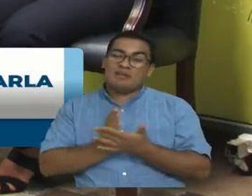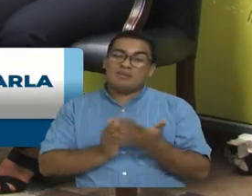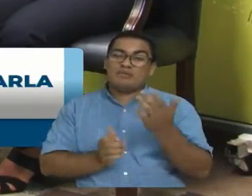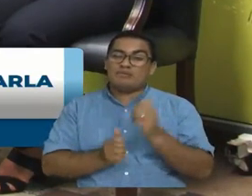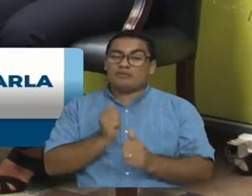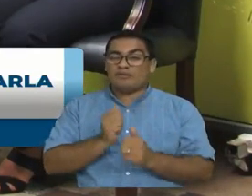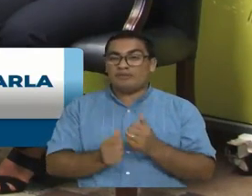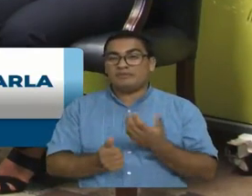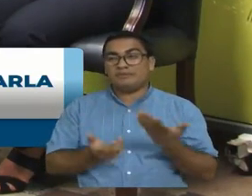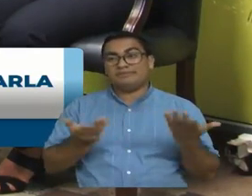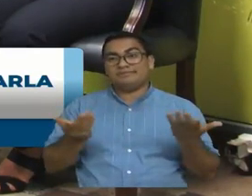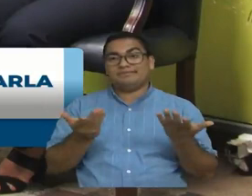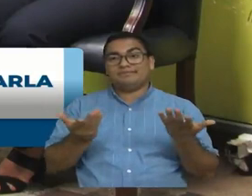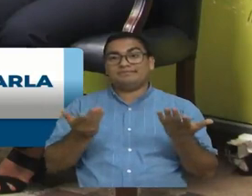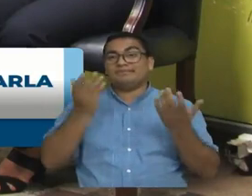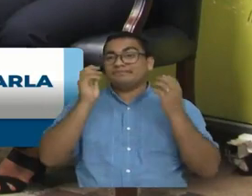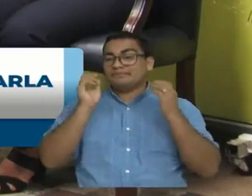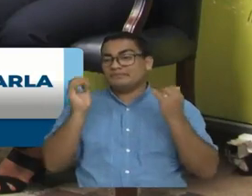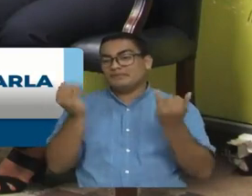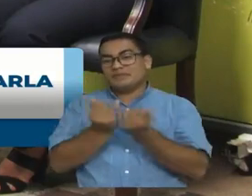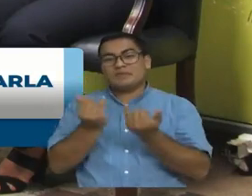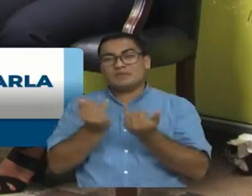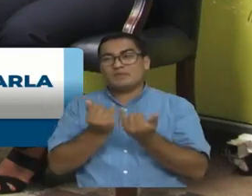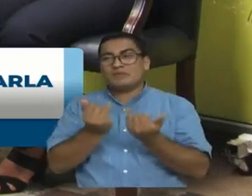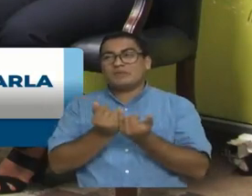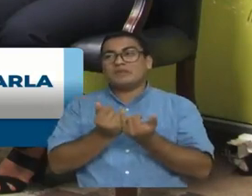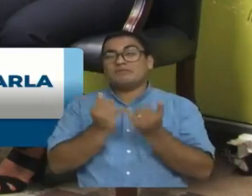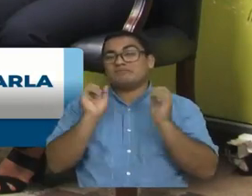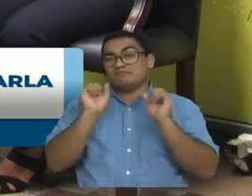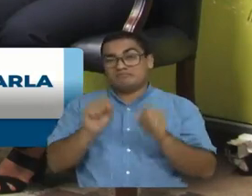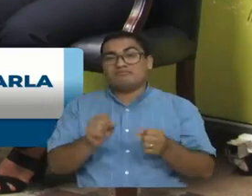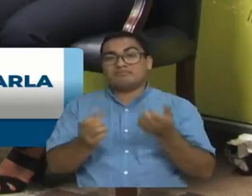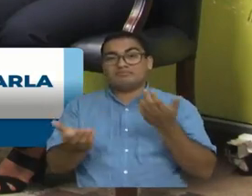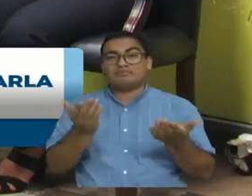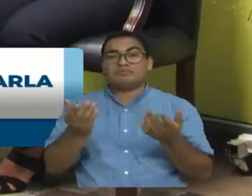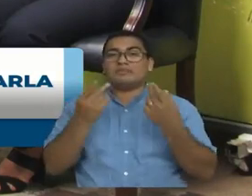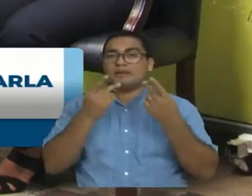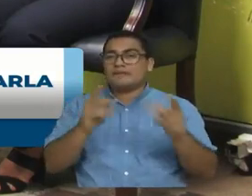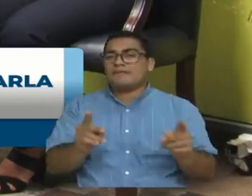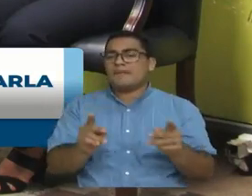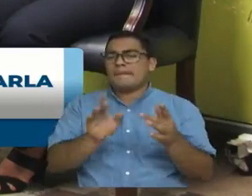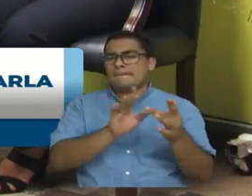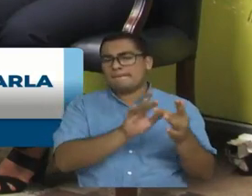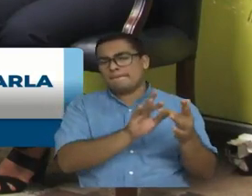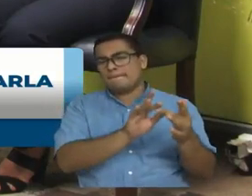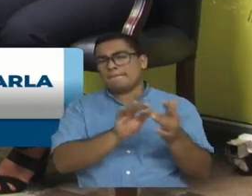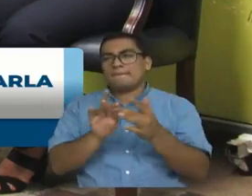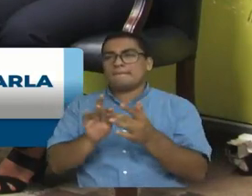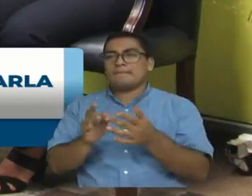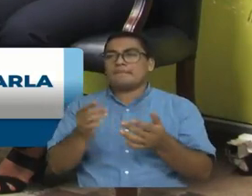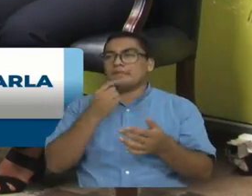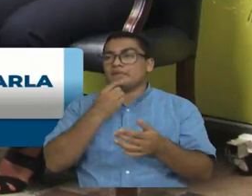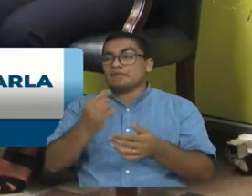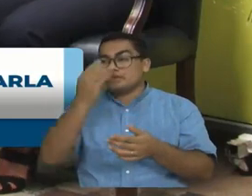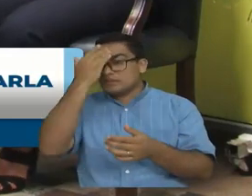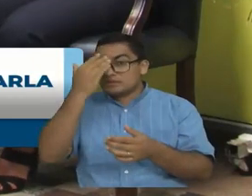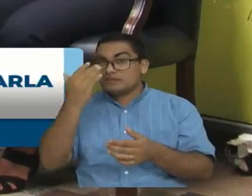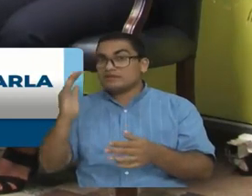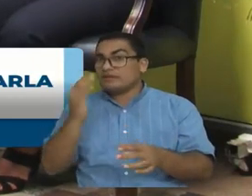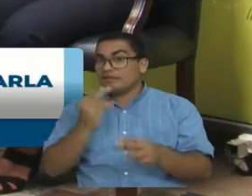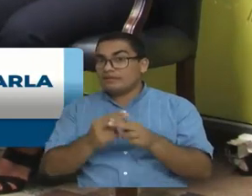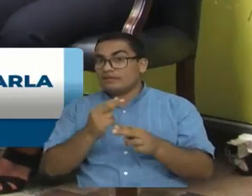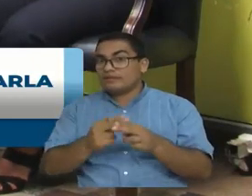lo que pueda poner siempre en riesgo un embarazo puede ser considerado. Pero una causa específica que se diga, ¿esto ocasiona la